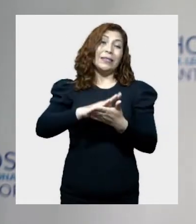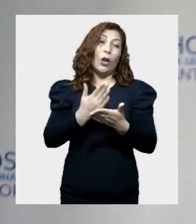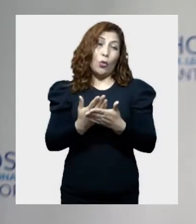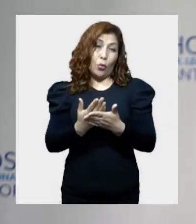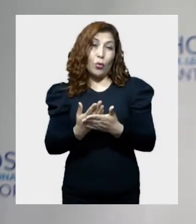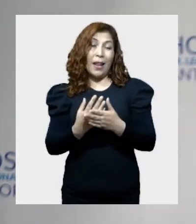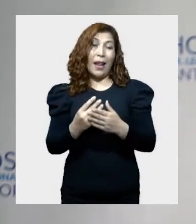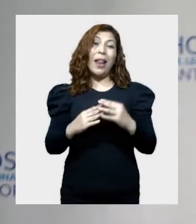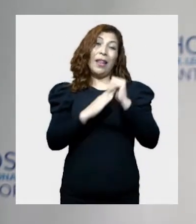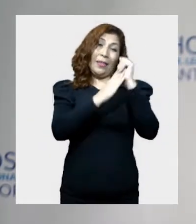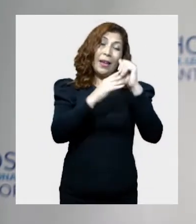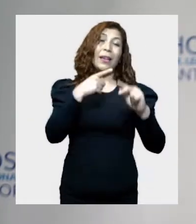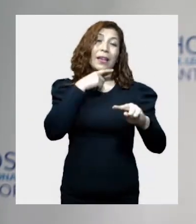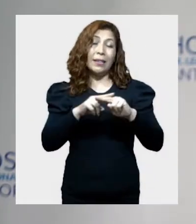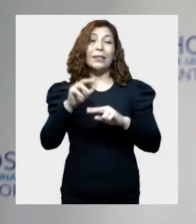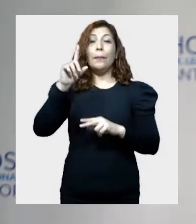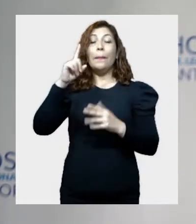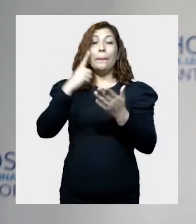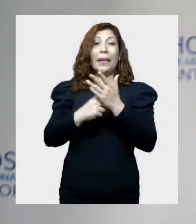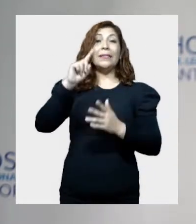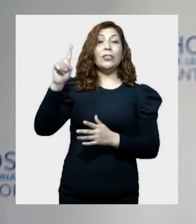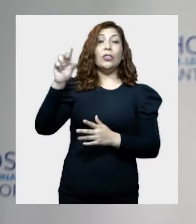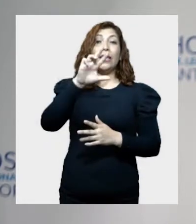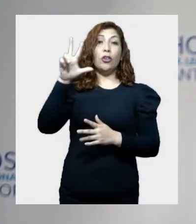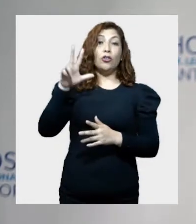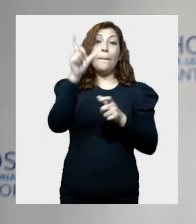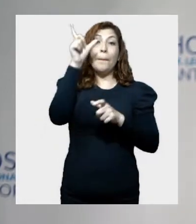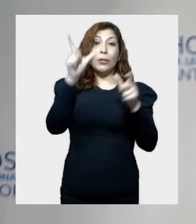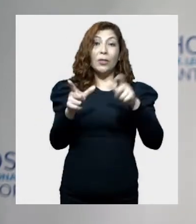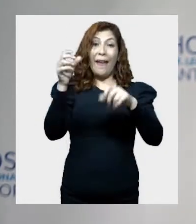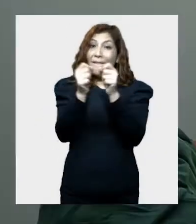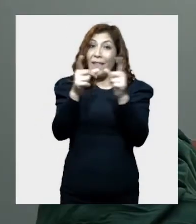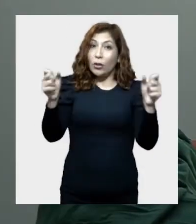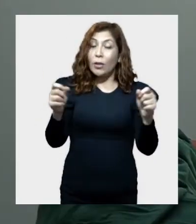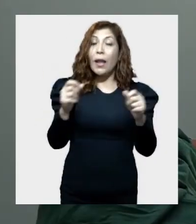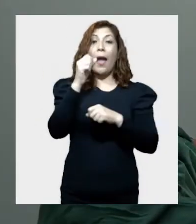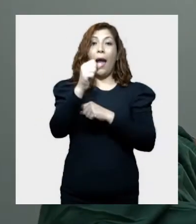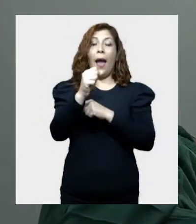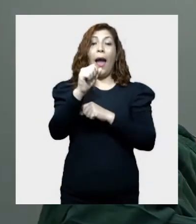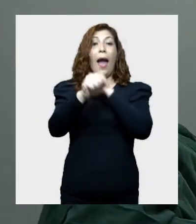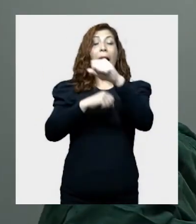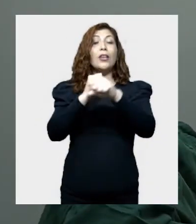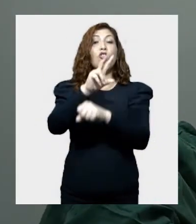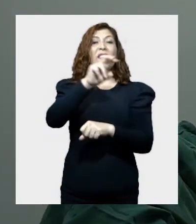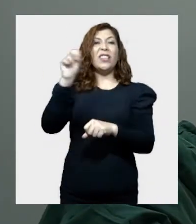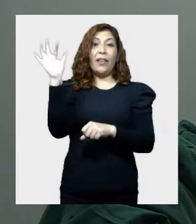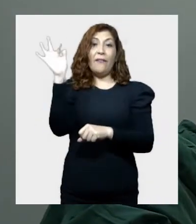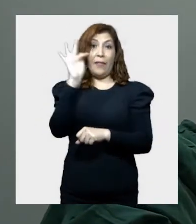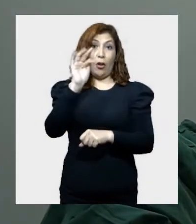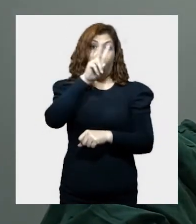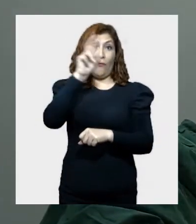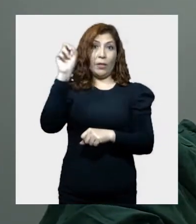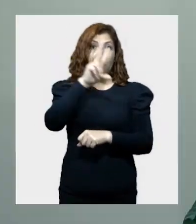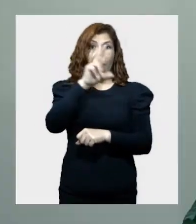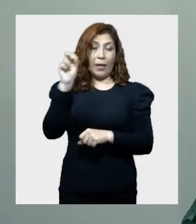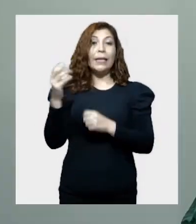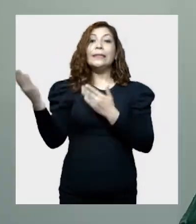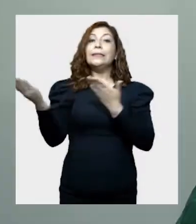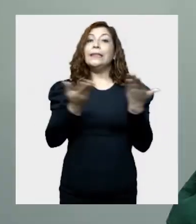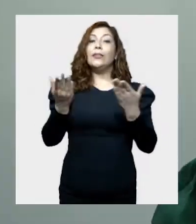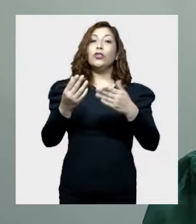fueron 1.138 los pacientes que atendió infectología durante el 2020. En febrero del 2020, el servicio